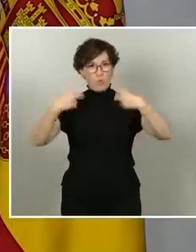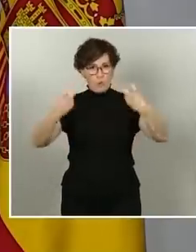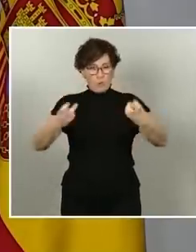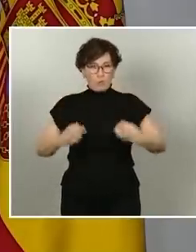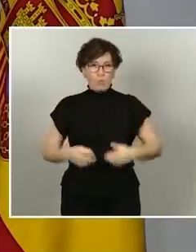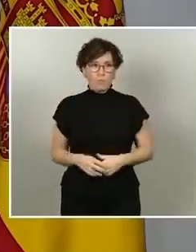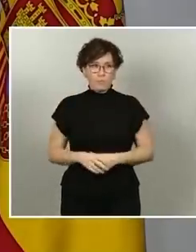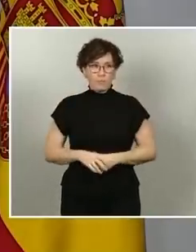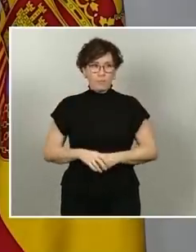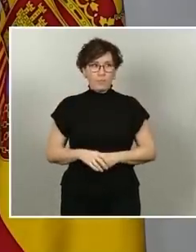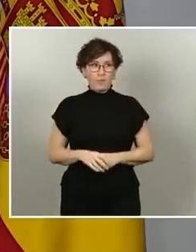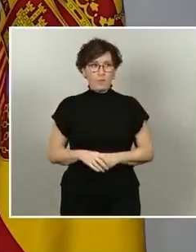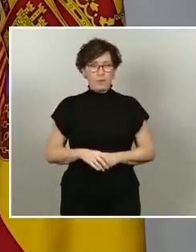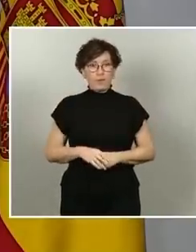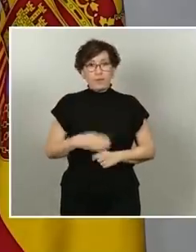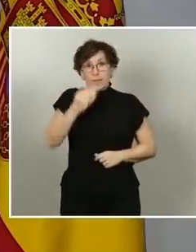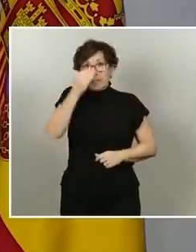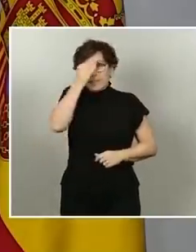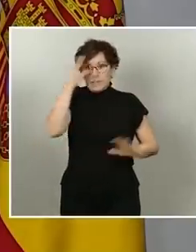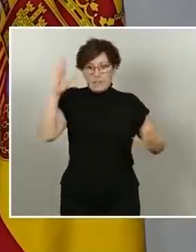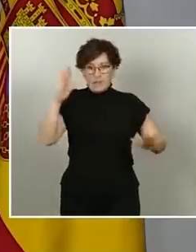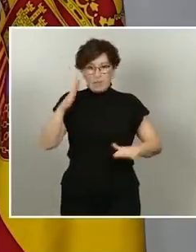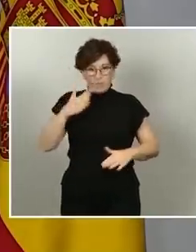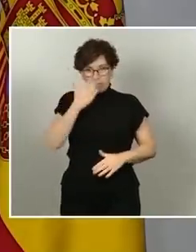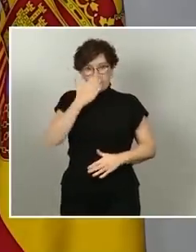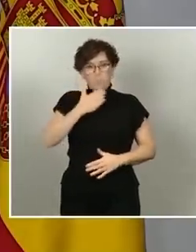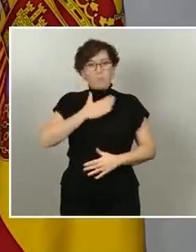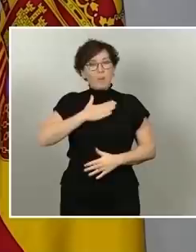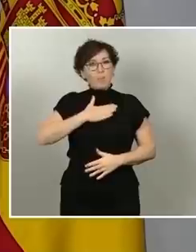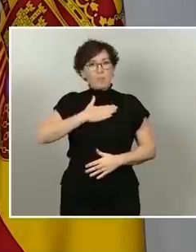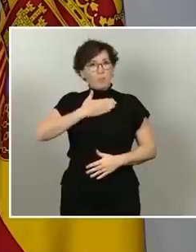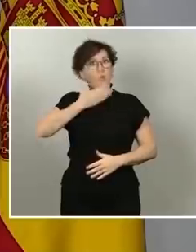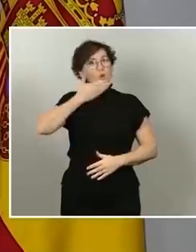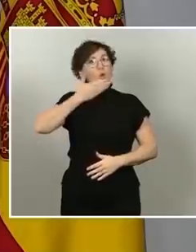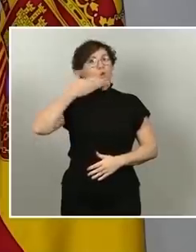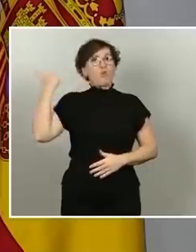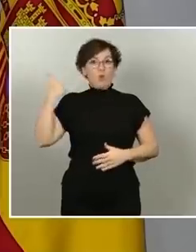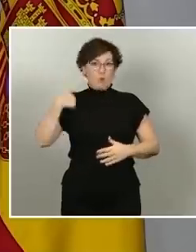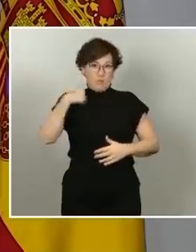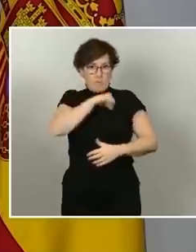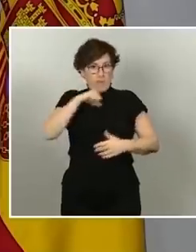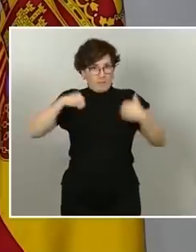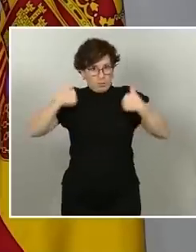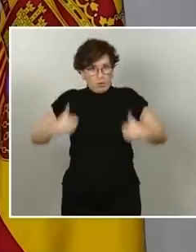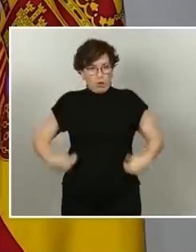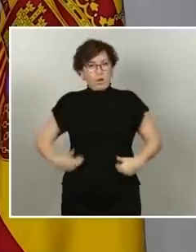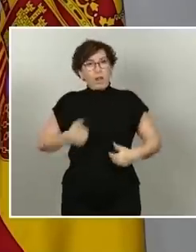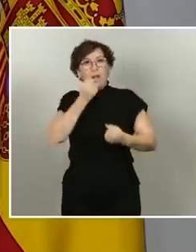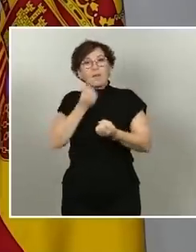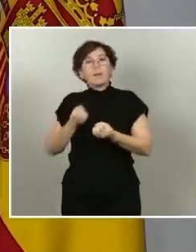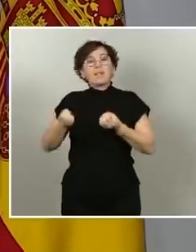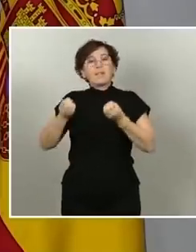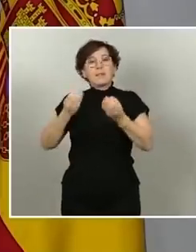parado. Pero no sale muy bien parado, como no sale muy bien parado de toda esta crisis. Pero